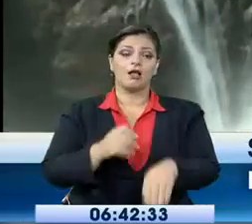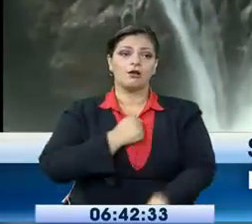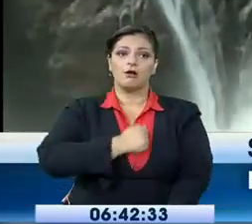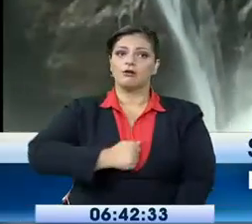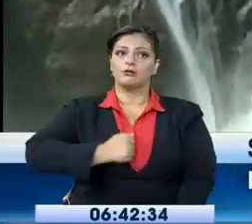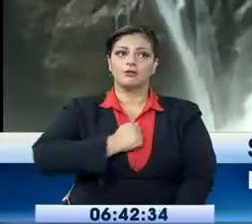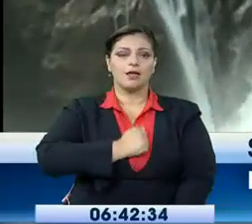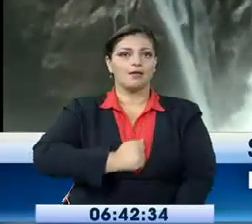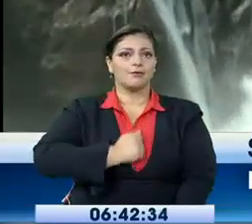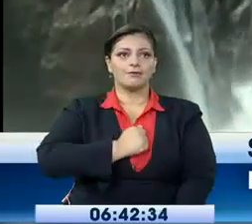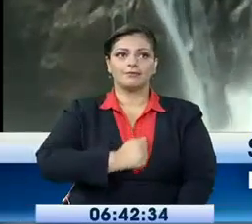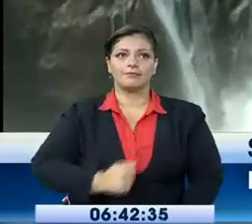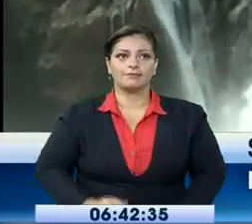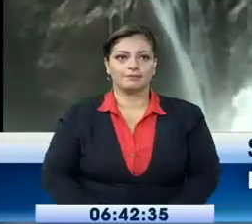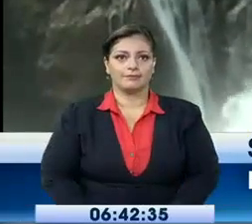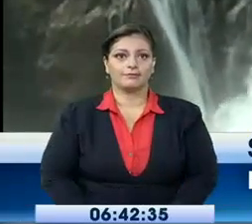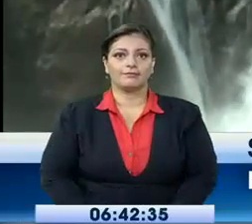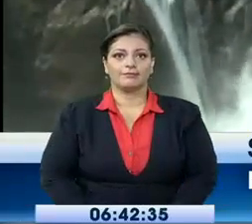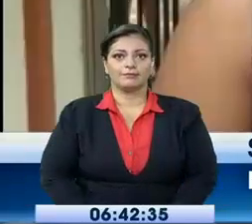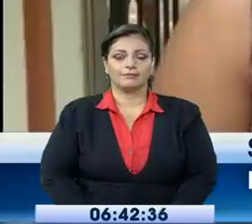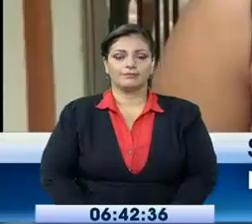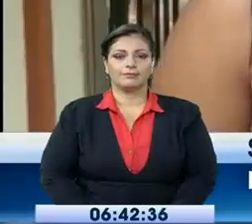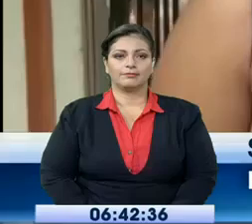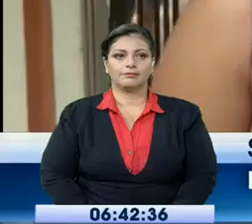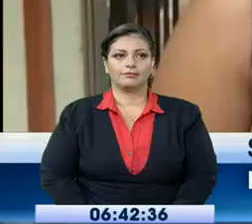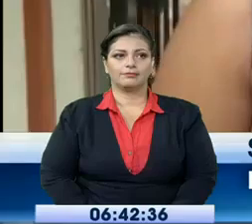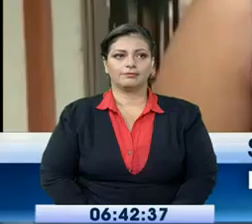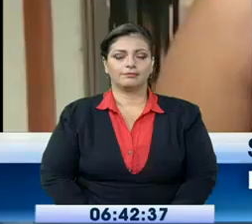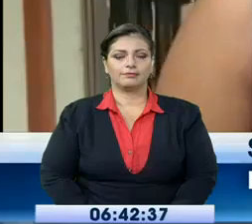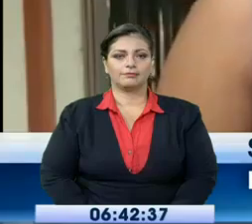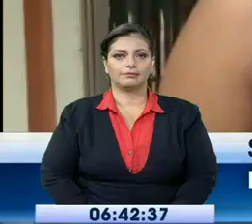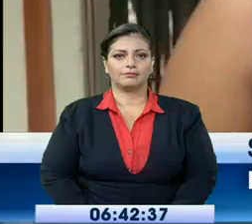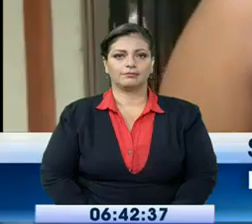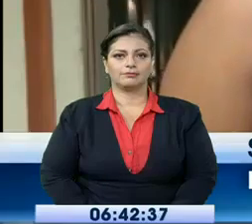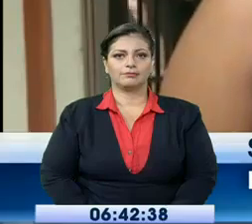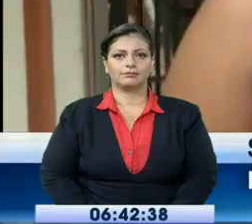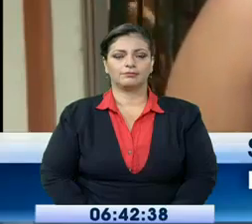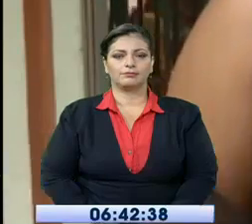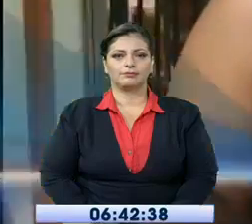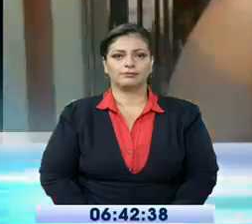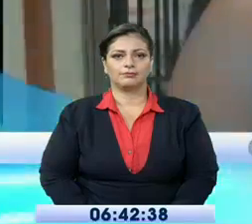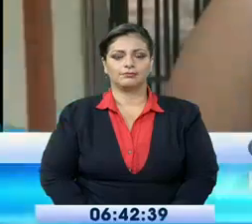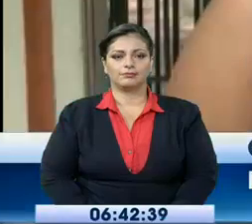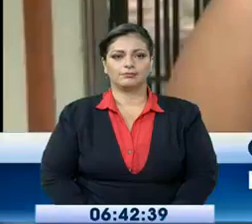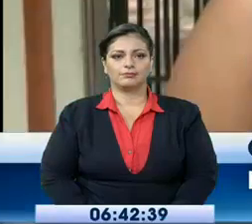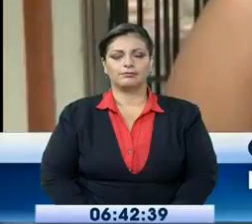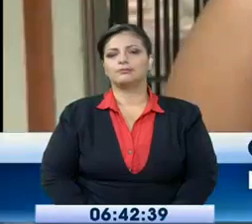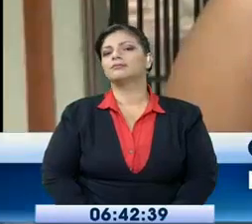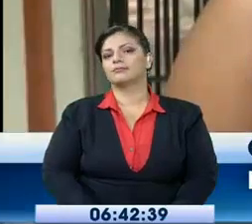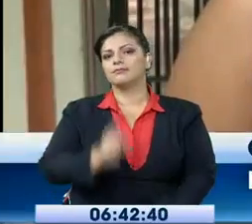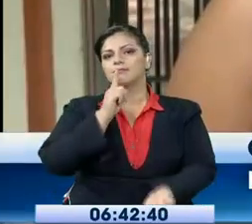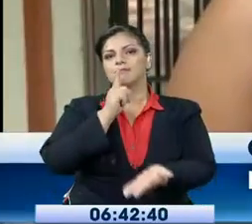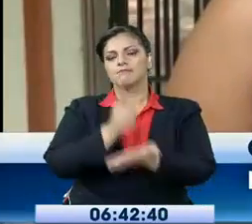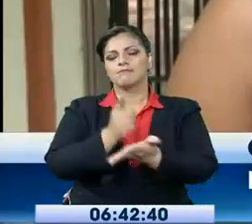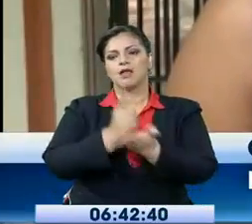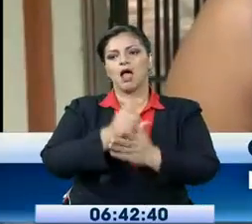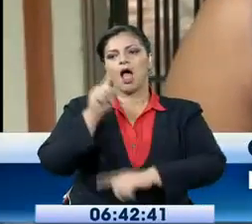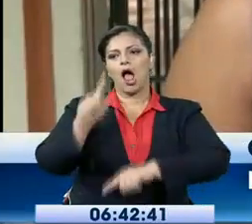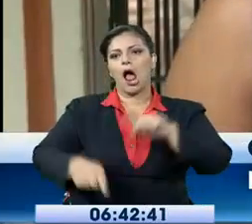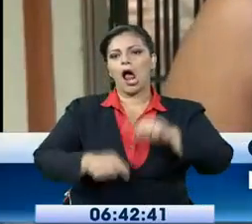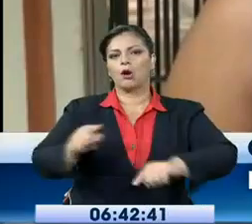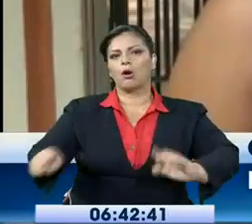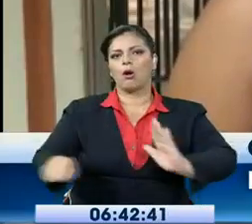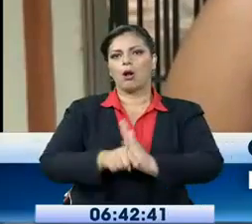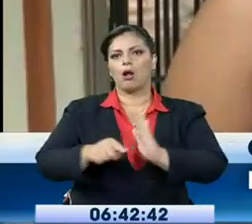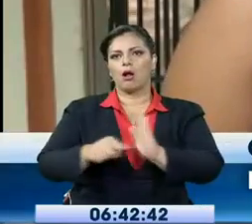que fue calificado de aislado por Carrera. Sería mal que se tergiverse la información o se afecte